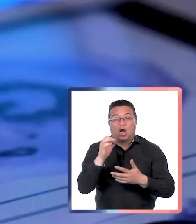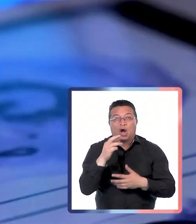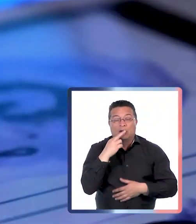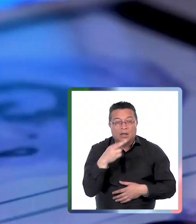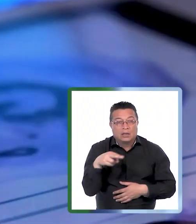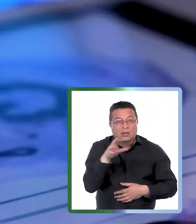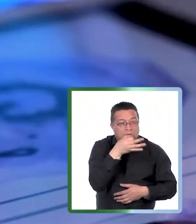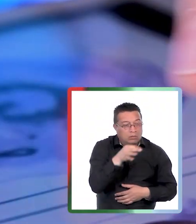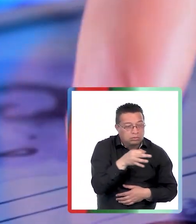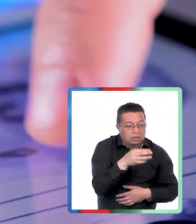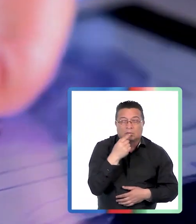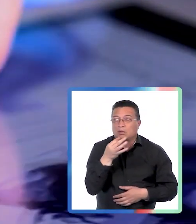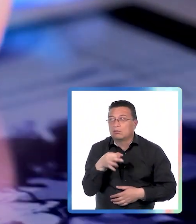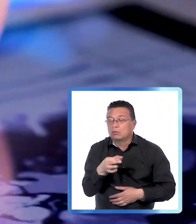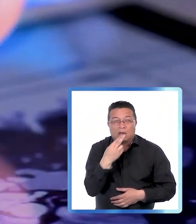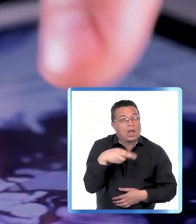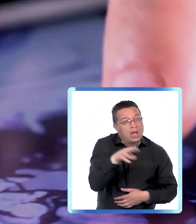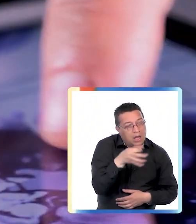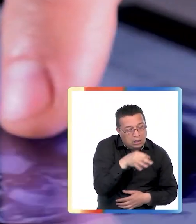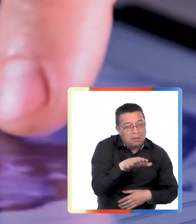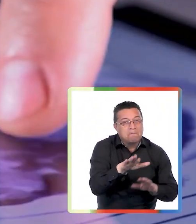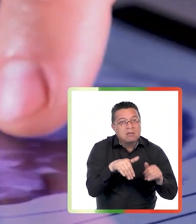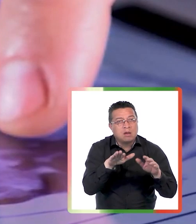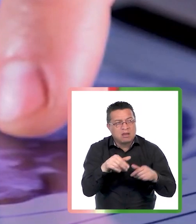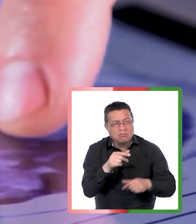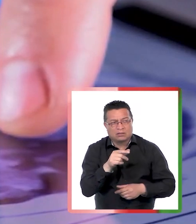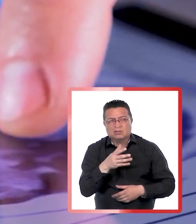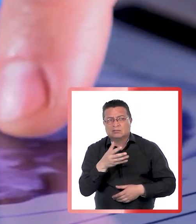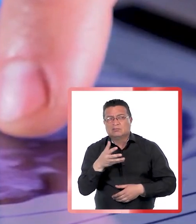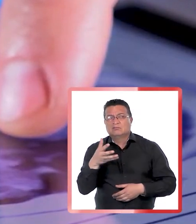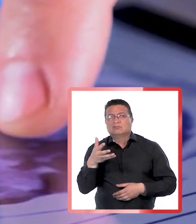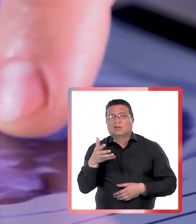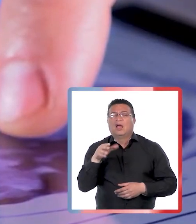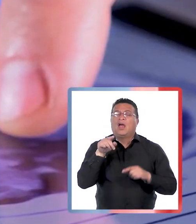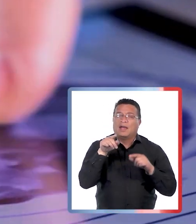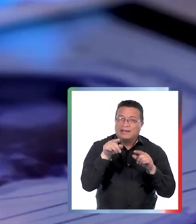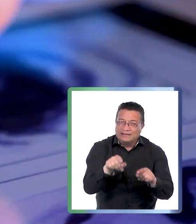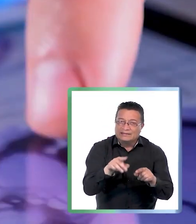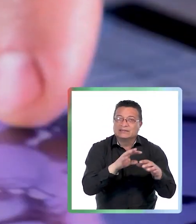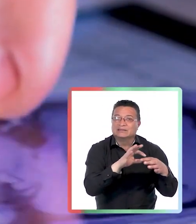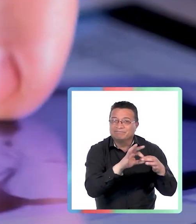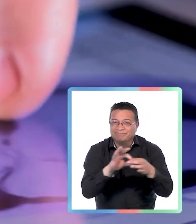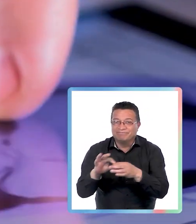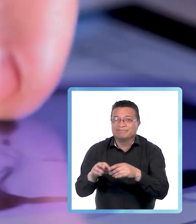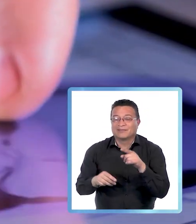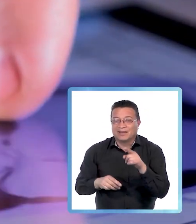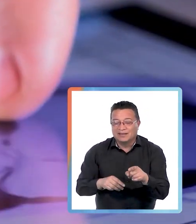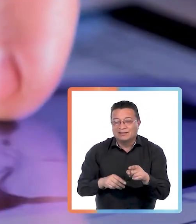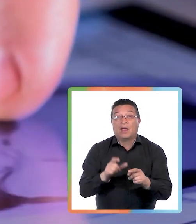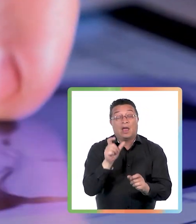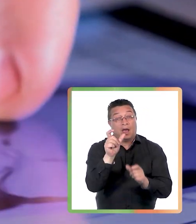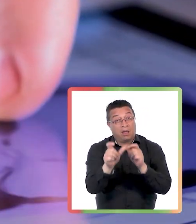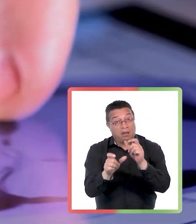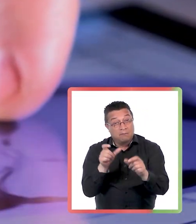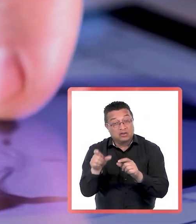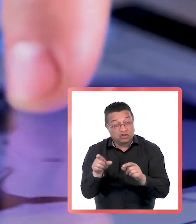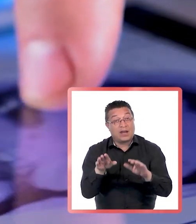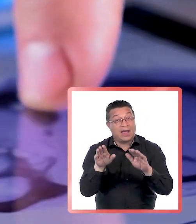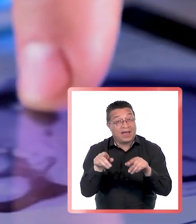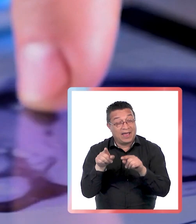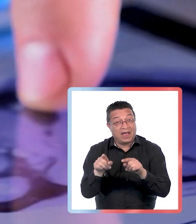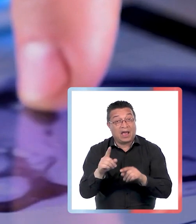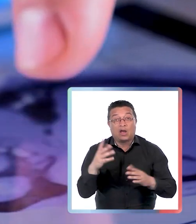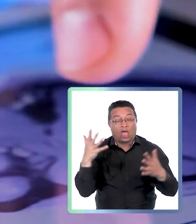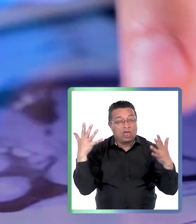repite los relatos, etcétera, ¿no? Entonces, en ese sentido, el paciente